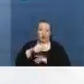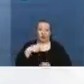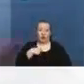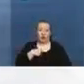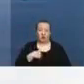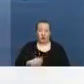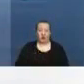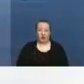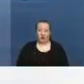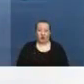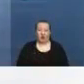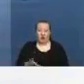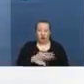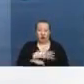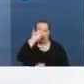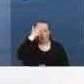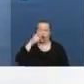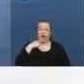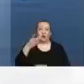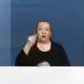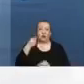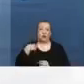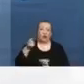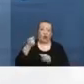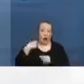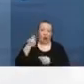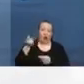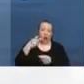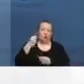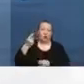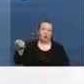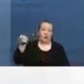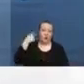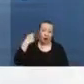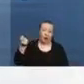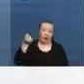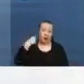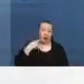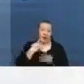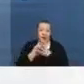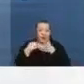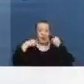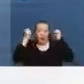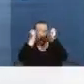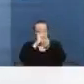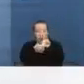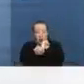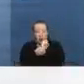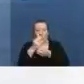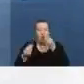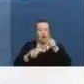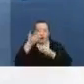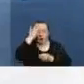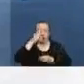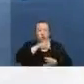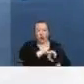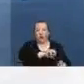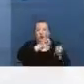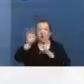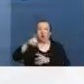siquiera nada la mostramos la denuncia se llama denuncia penal por tortura porque lo aislamos pues